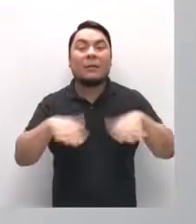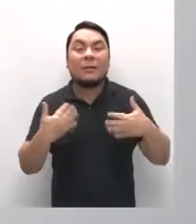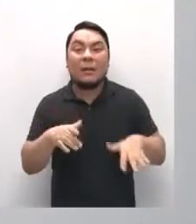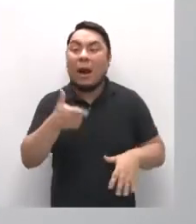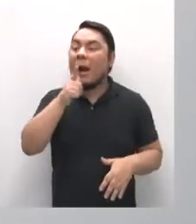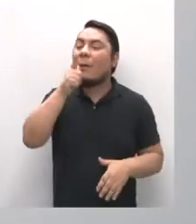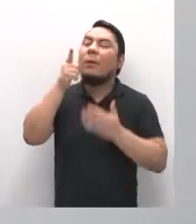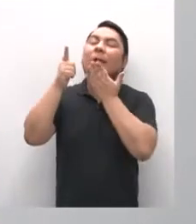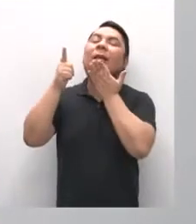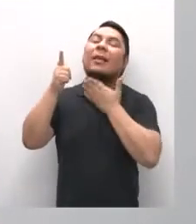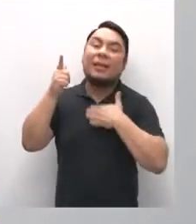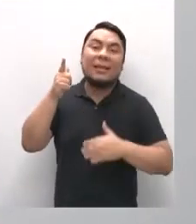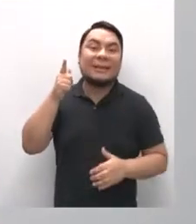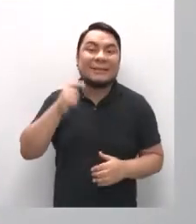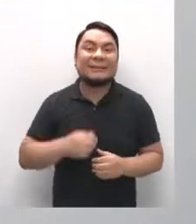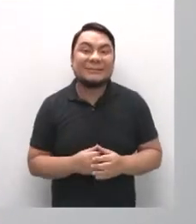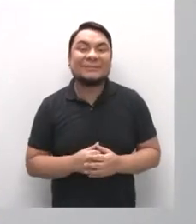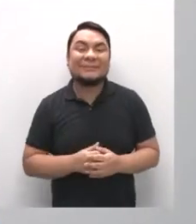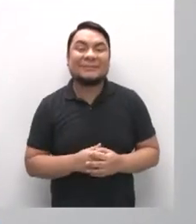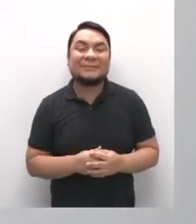hidratarnos.